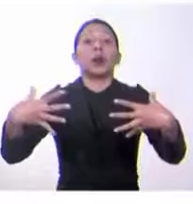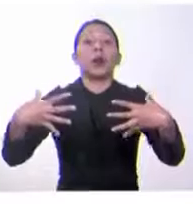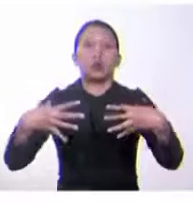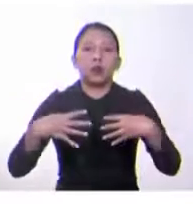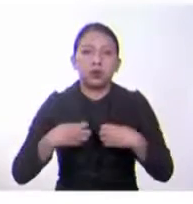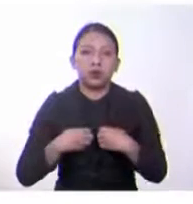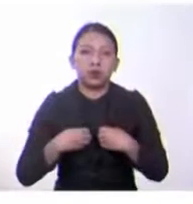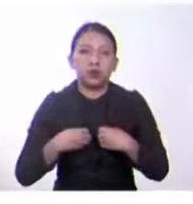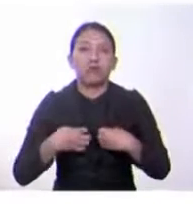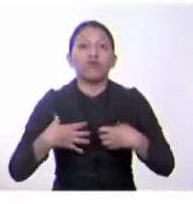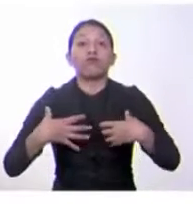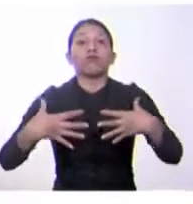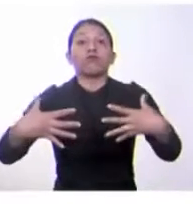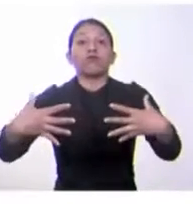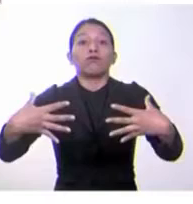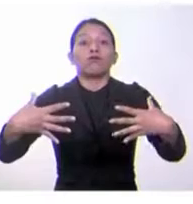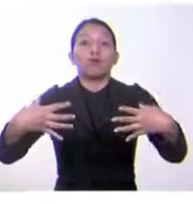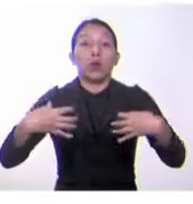sale de nuestro cuerpo.